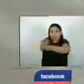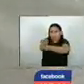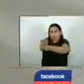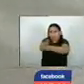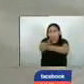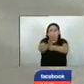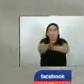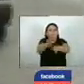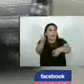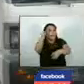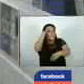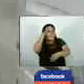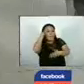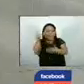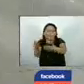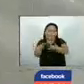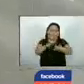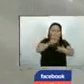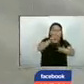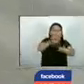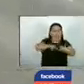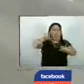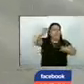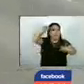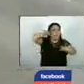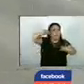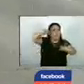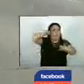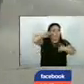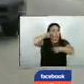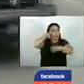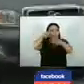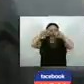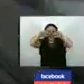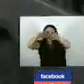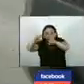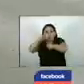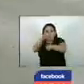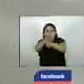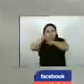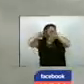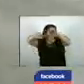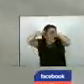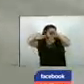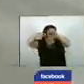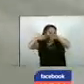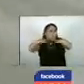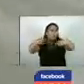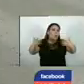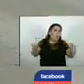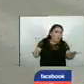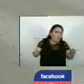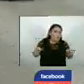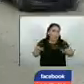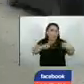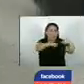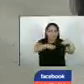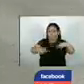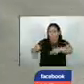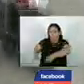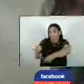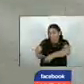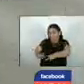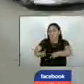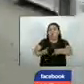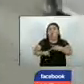permite analizar esta conducta, sino que también permite captar si se está usando el uso correcto del cinturón,